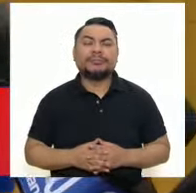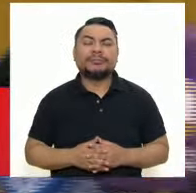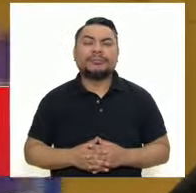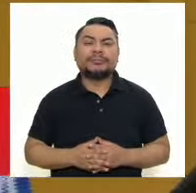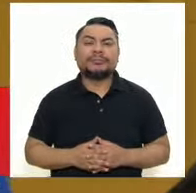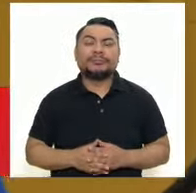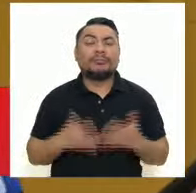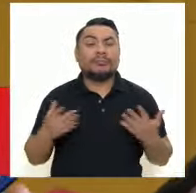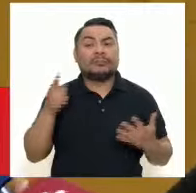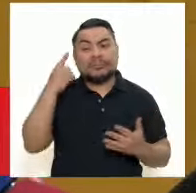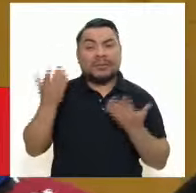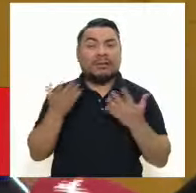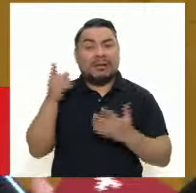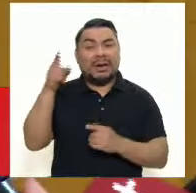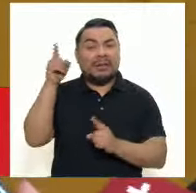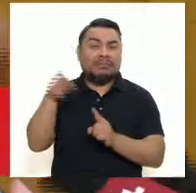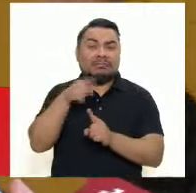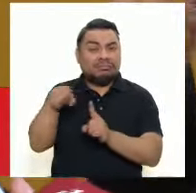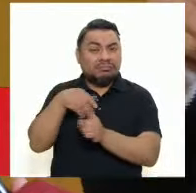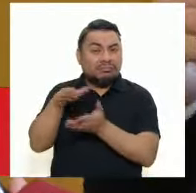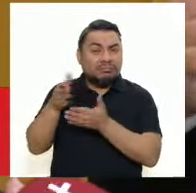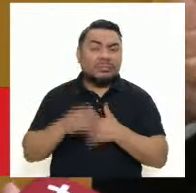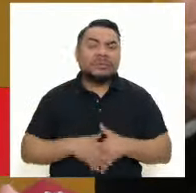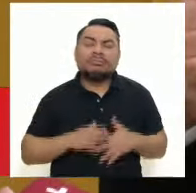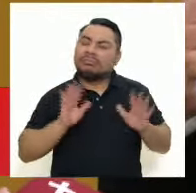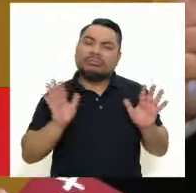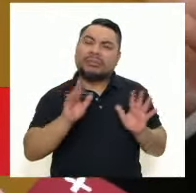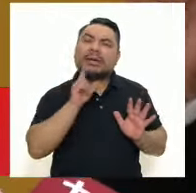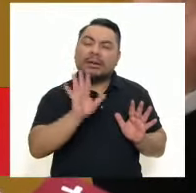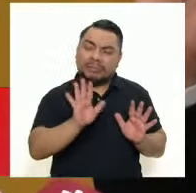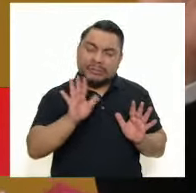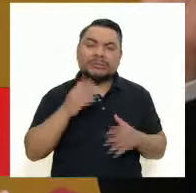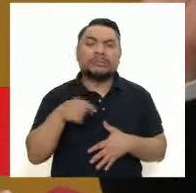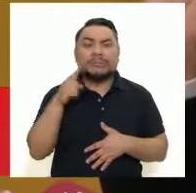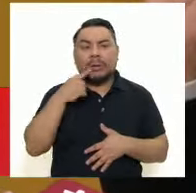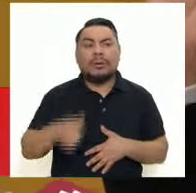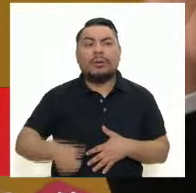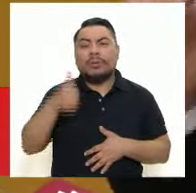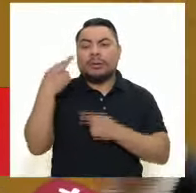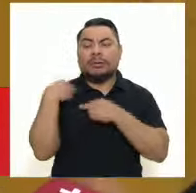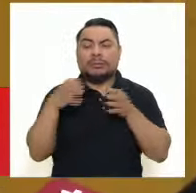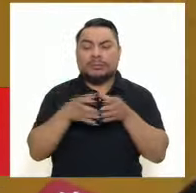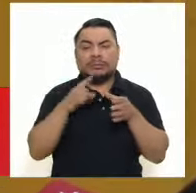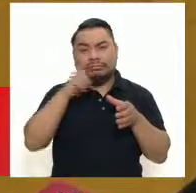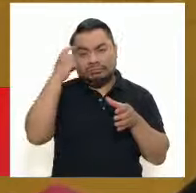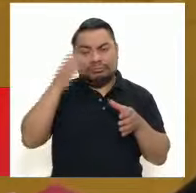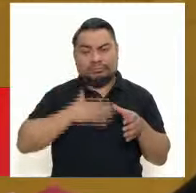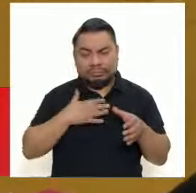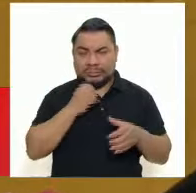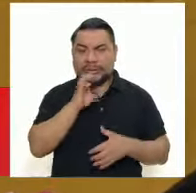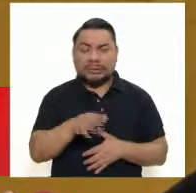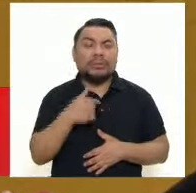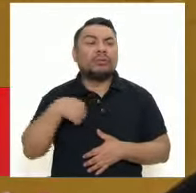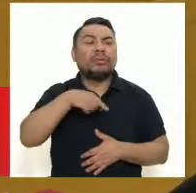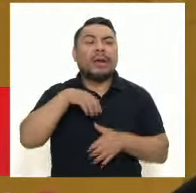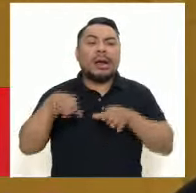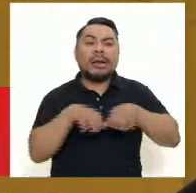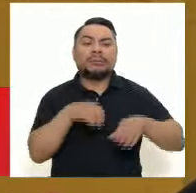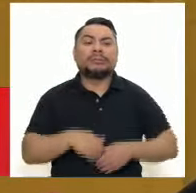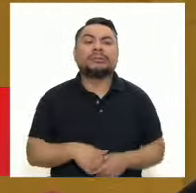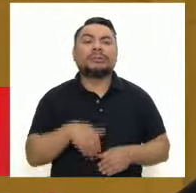posible censura eh Mira eso lo tiene que plantear el señor Vocero de mi bancada porque nosotros hacemos